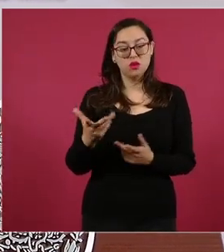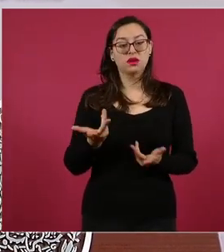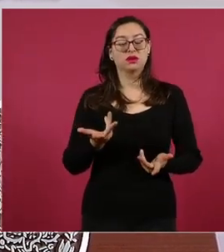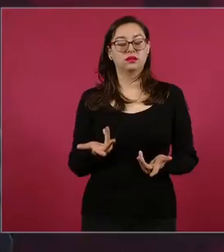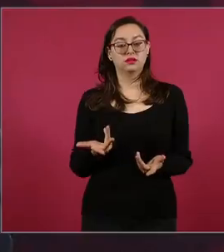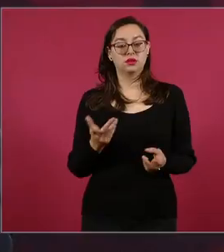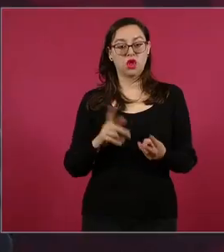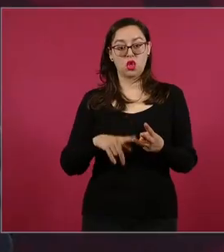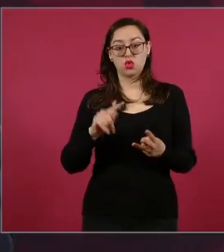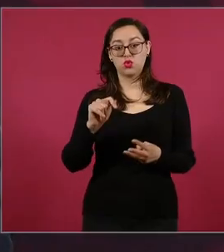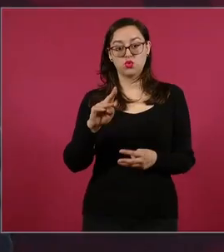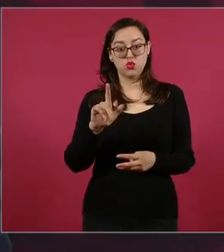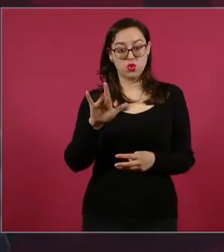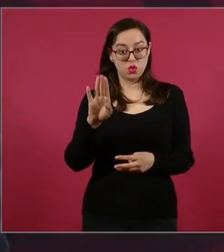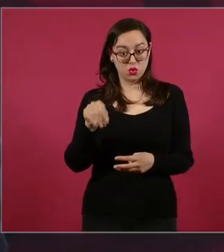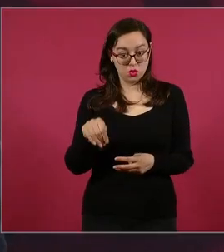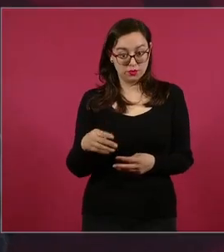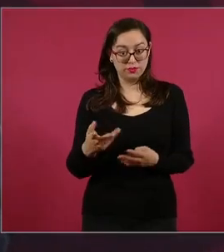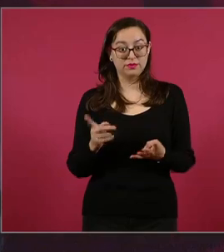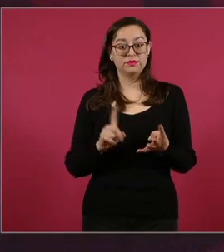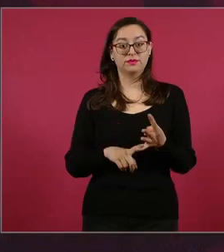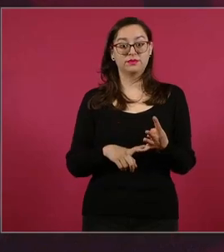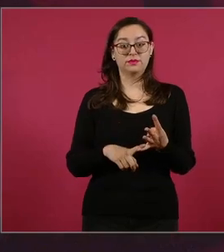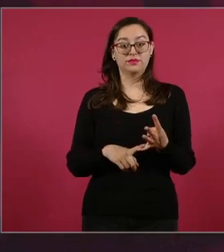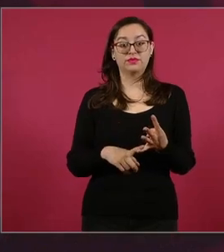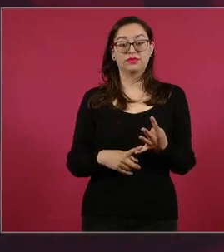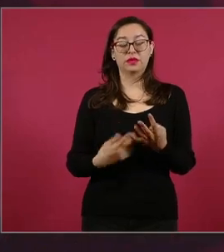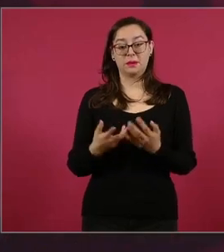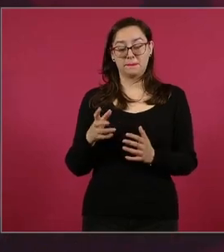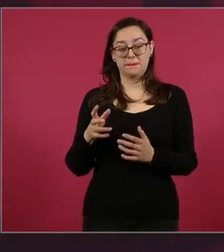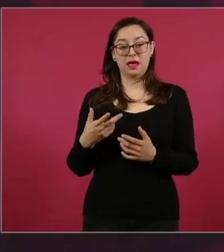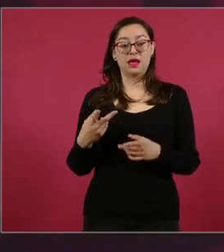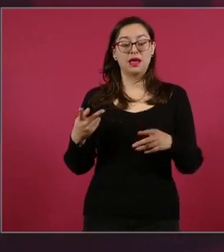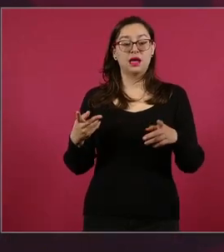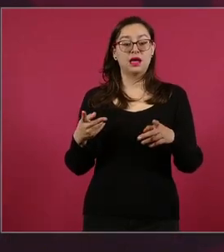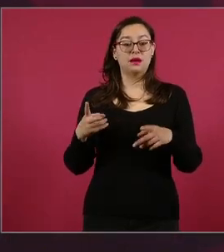y es Tulum, y es el Parque del Jaguar,